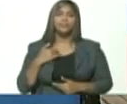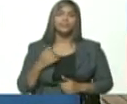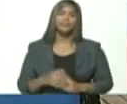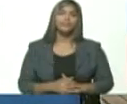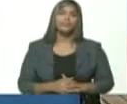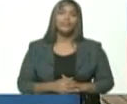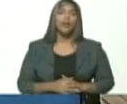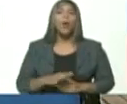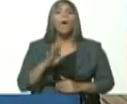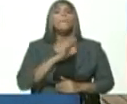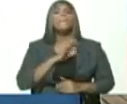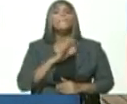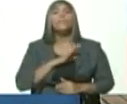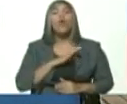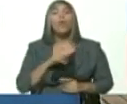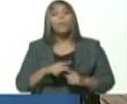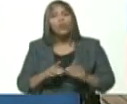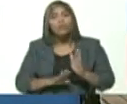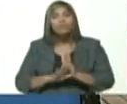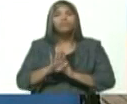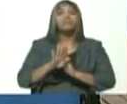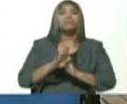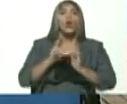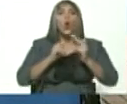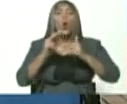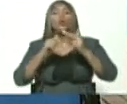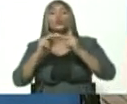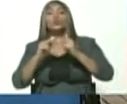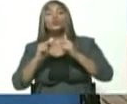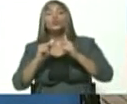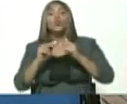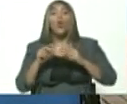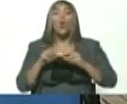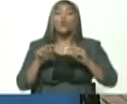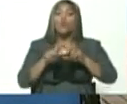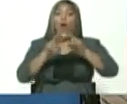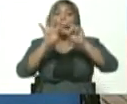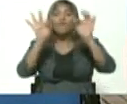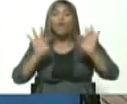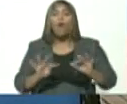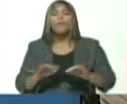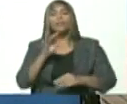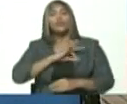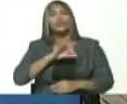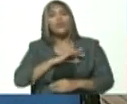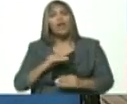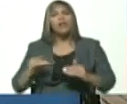propio camino de redención y de construcción de un modelo de sociedad más justa,